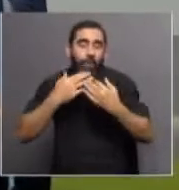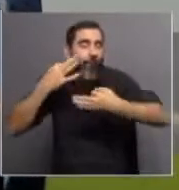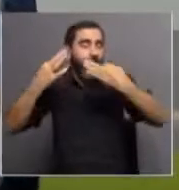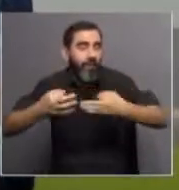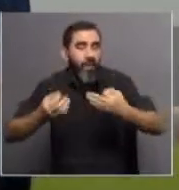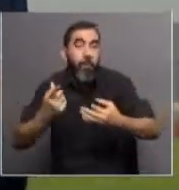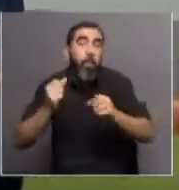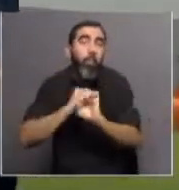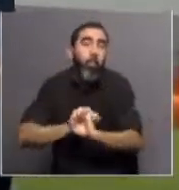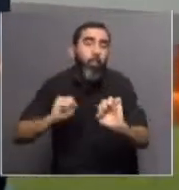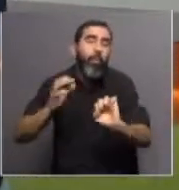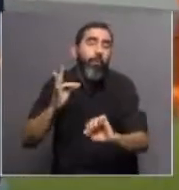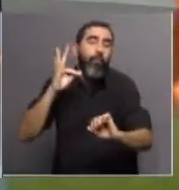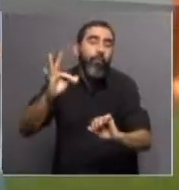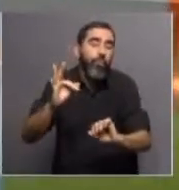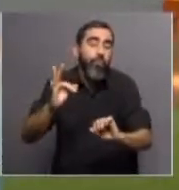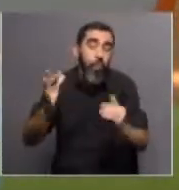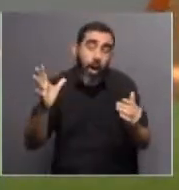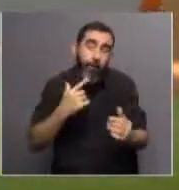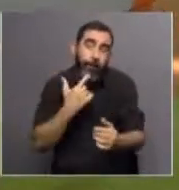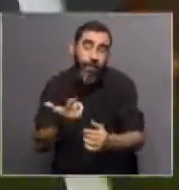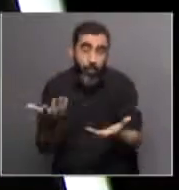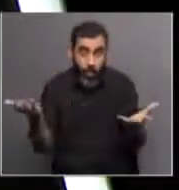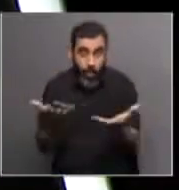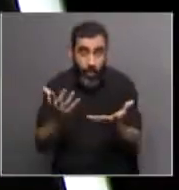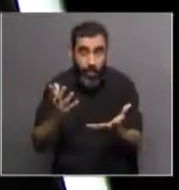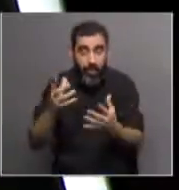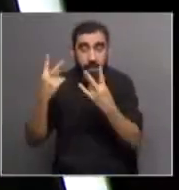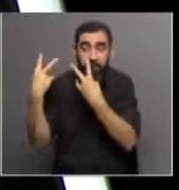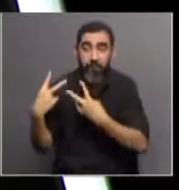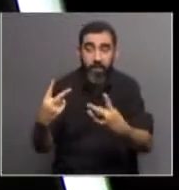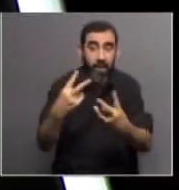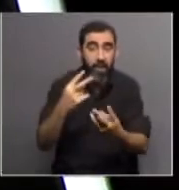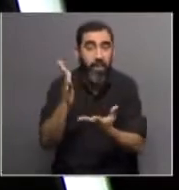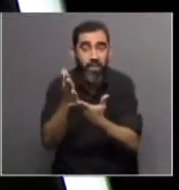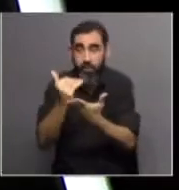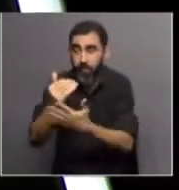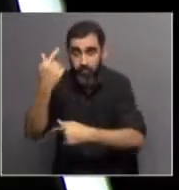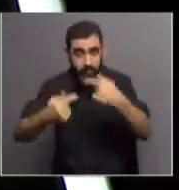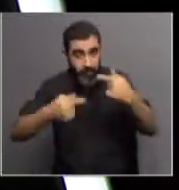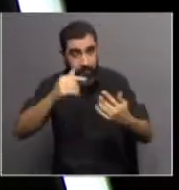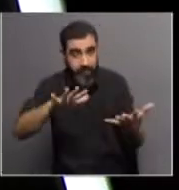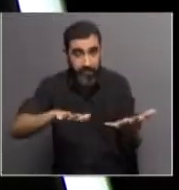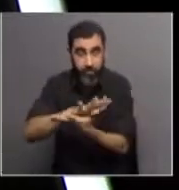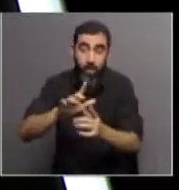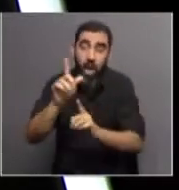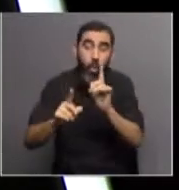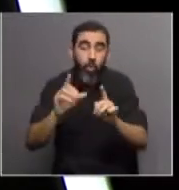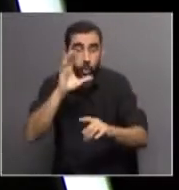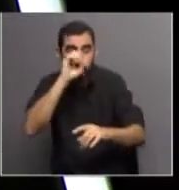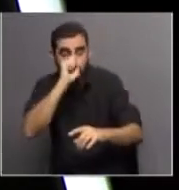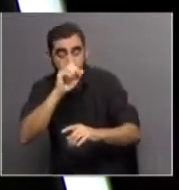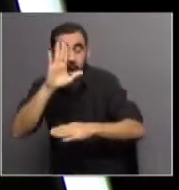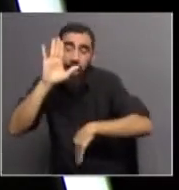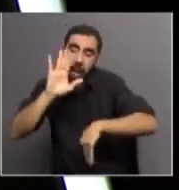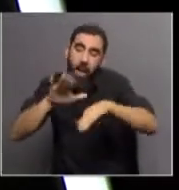¿Qué puede pasar cuando empezamos a transitar, por un lado, dentro del país, ¿no? Con departamentos con distintas realidades, algunos ya en naranja, la